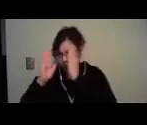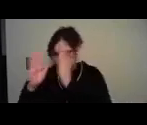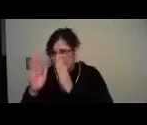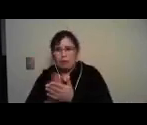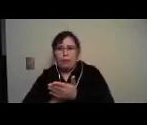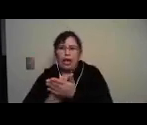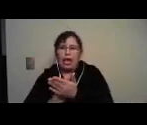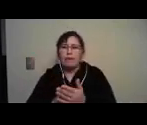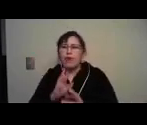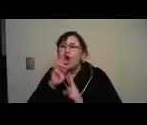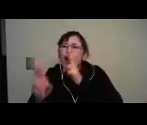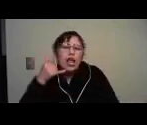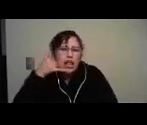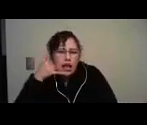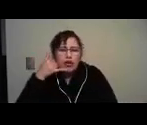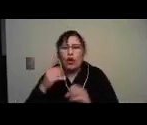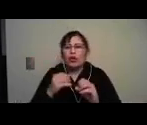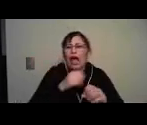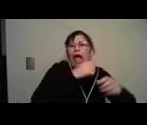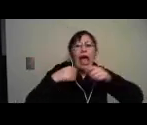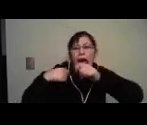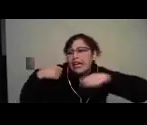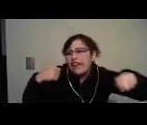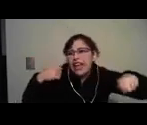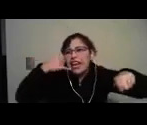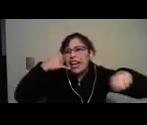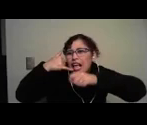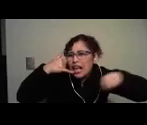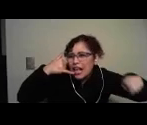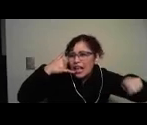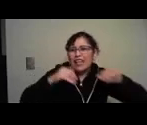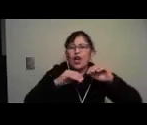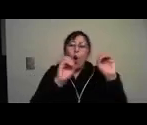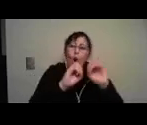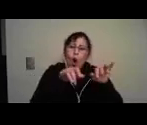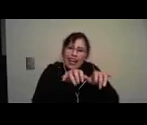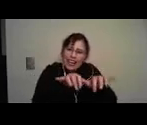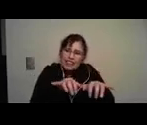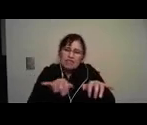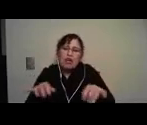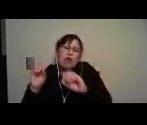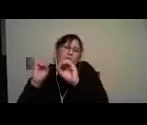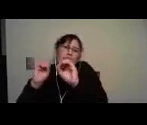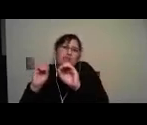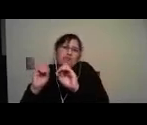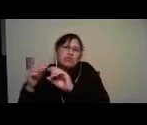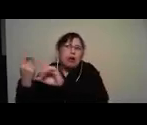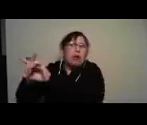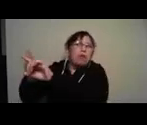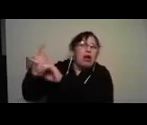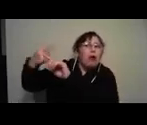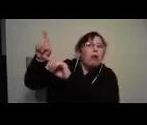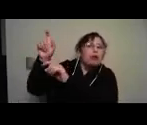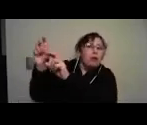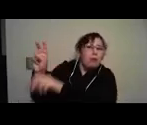teléfono y escribir, ya, o por ejemplo escribir en el computador y escuchar la conversación de otra